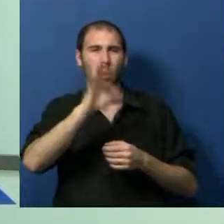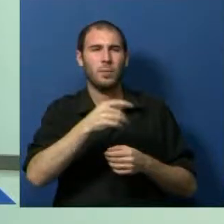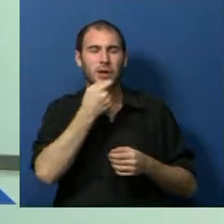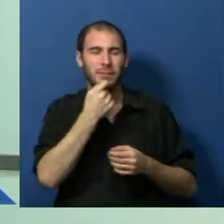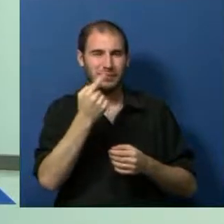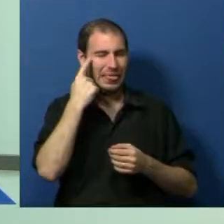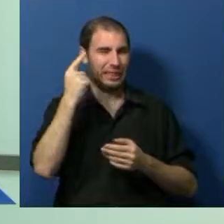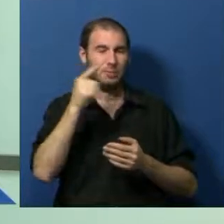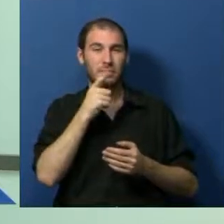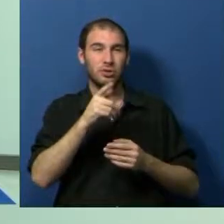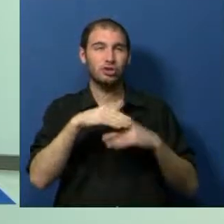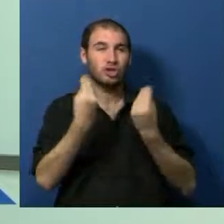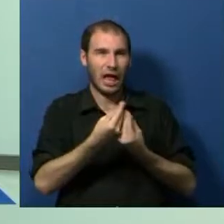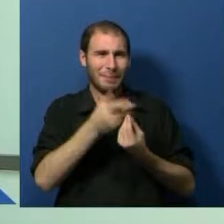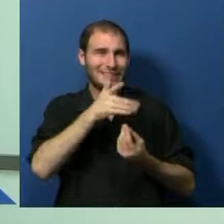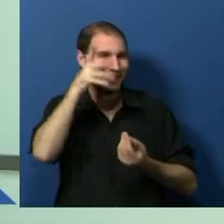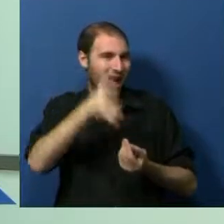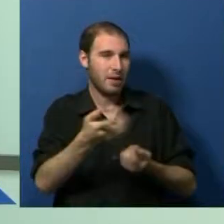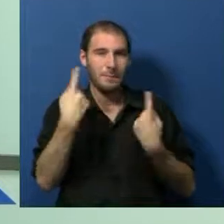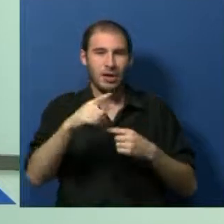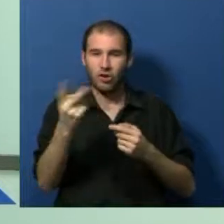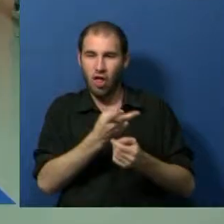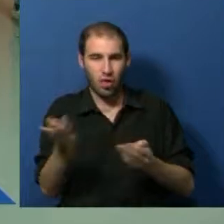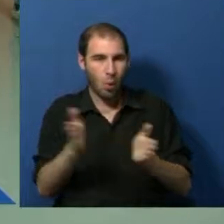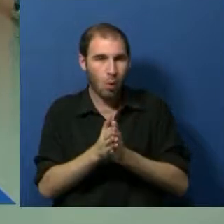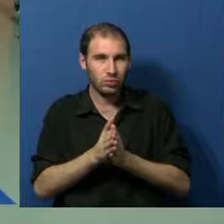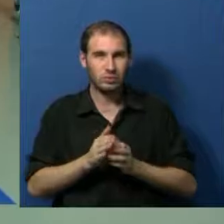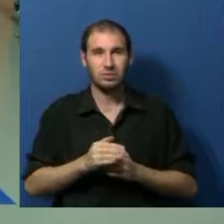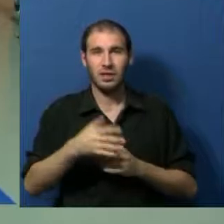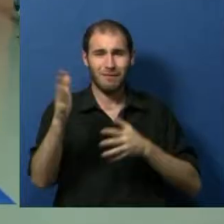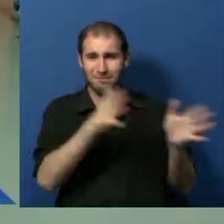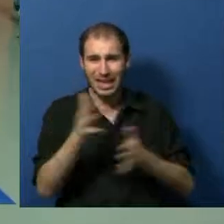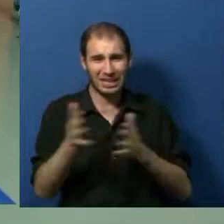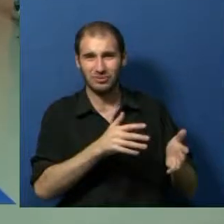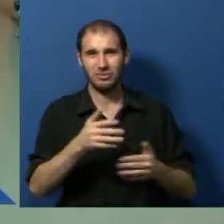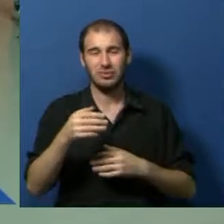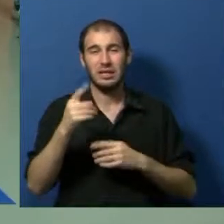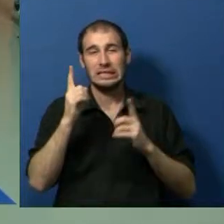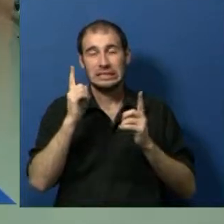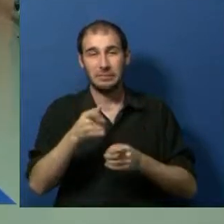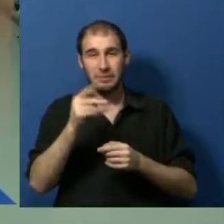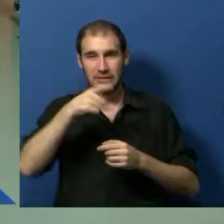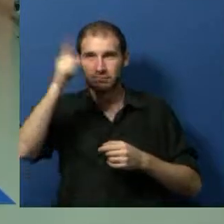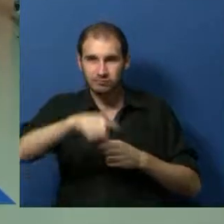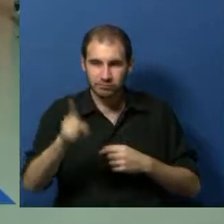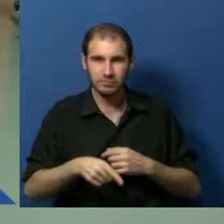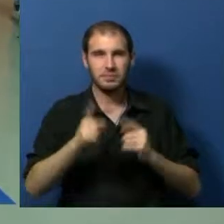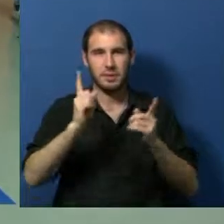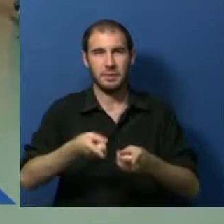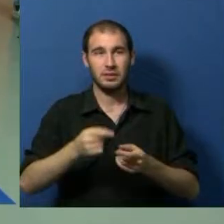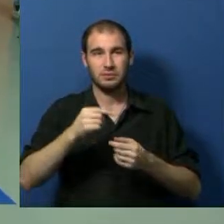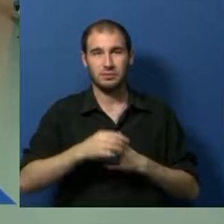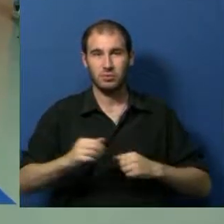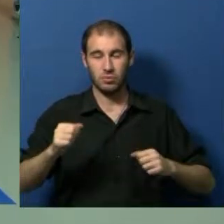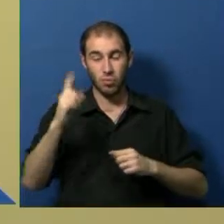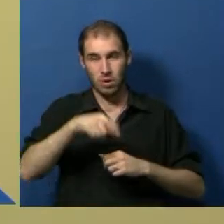porque pensé que tal vez por la cantidad fue severa, pero tuvo las 2 características en realidad. Así. Ráfagas, viento, incluso se veía eléctrica, ¿no? Con truenos